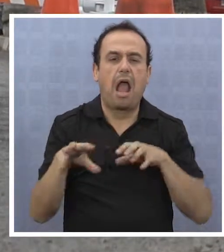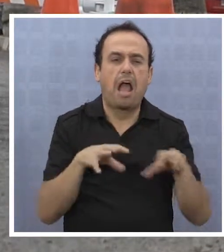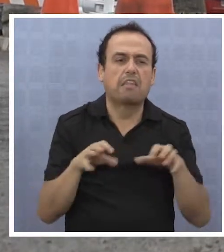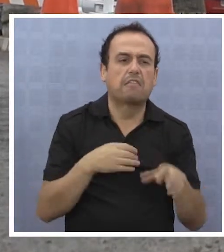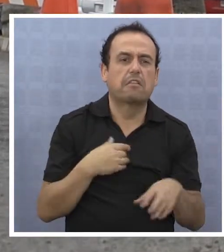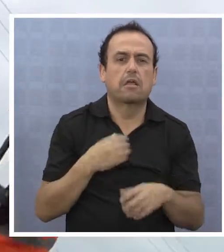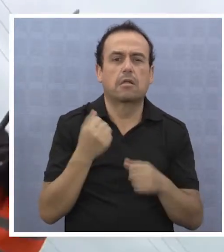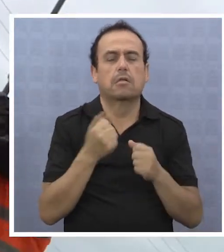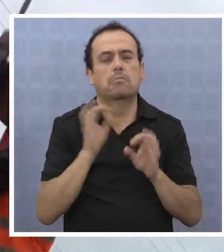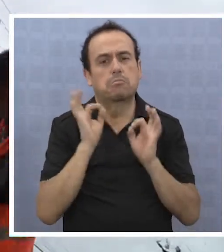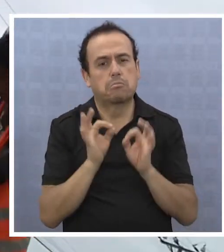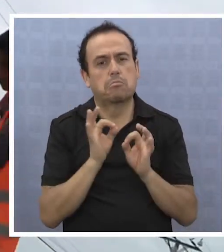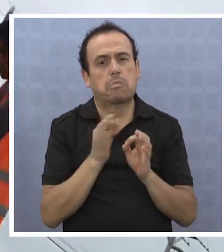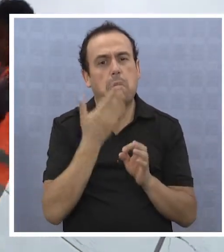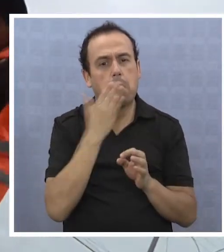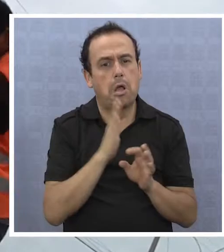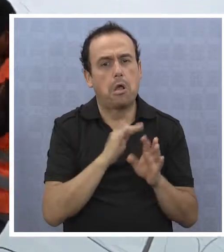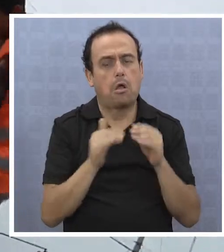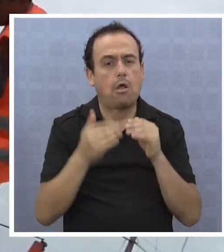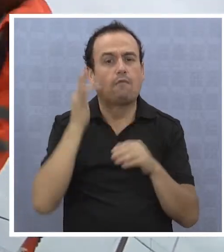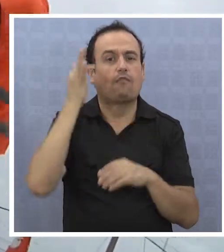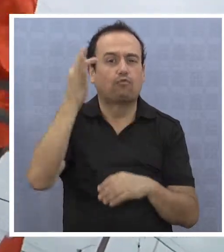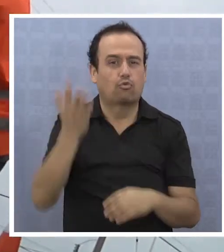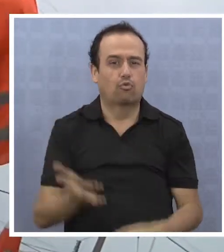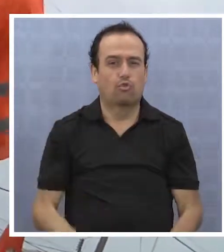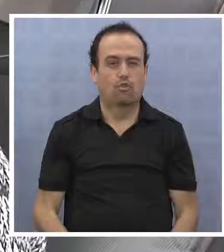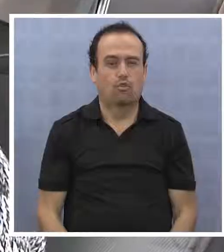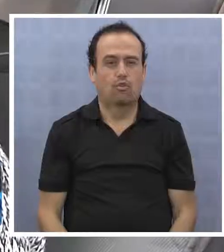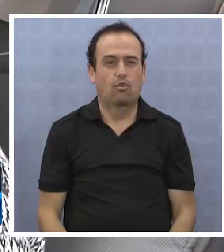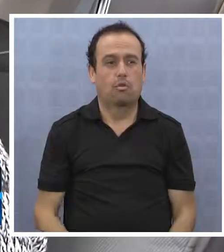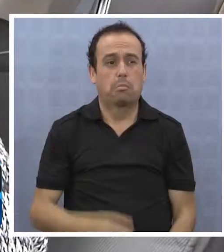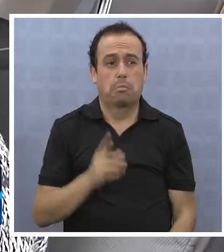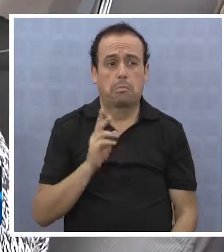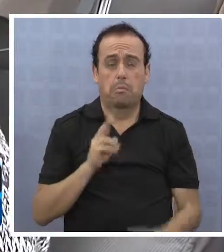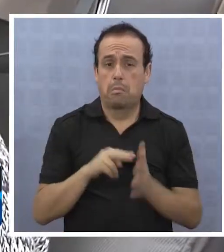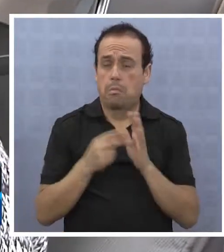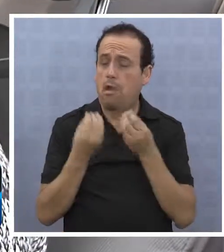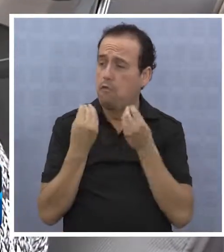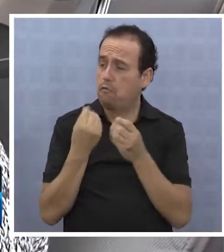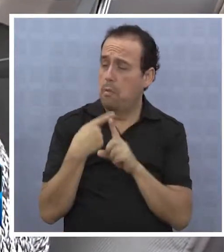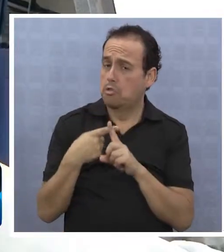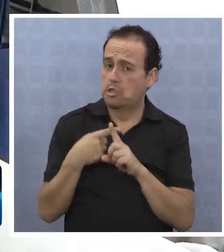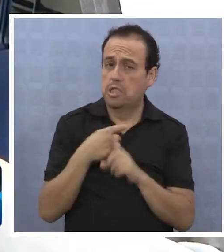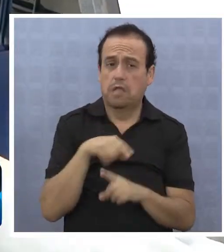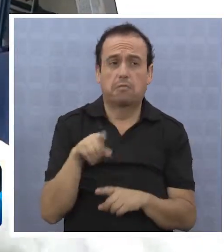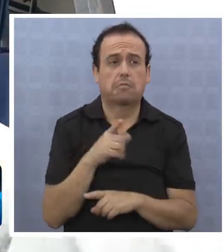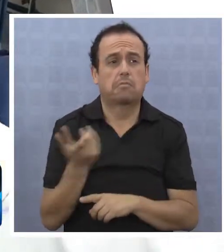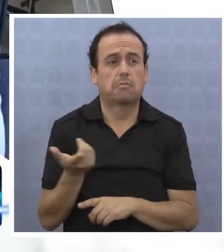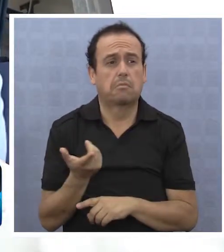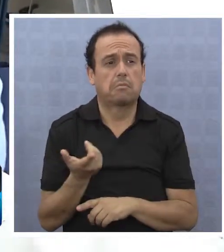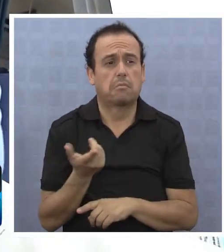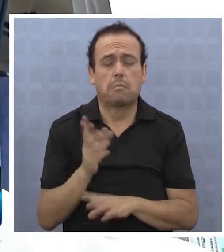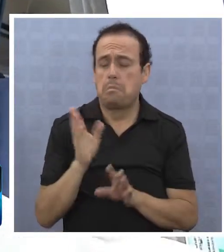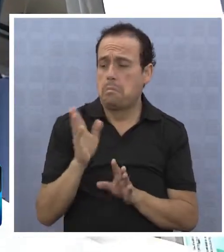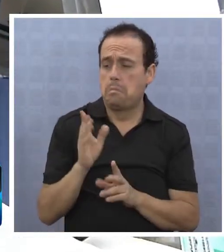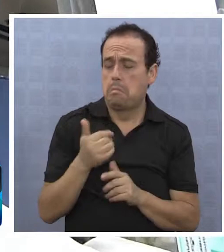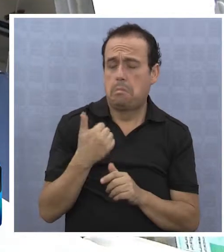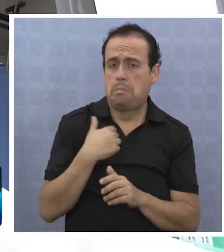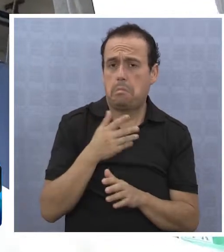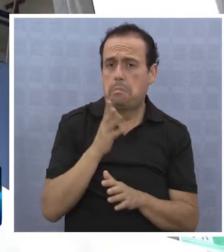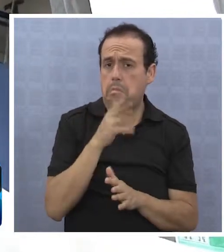actividad, rescatando las mejoras para el futuro. Ni un problema, pero qué bueno que lo hagan. No, digamos, a mí